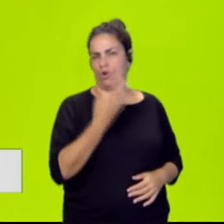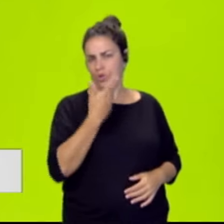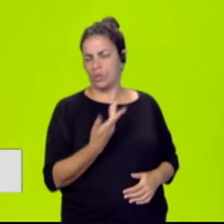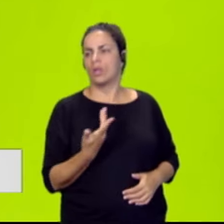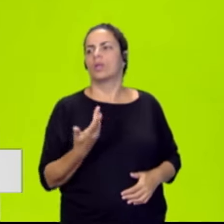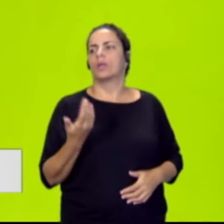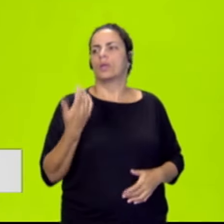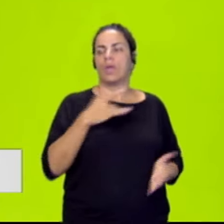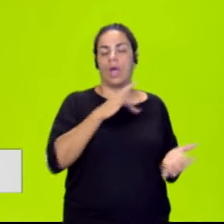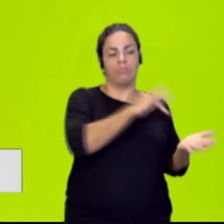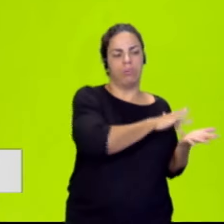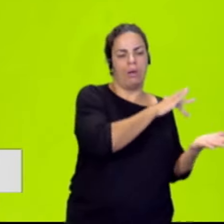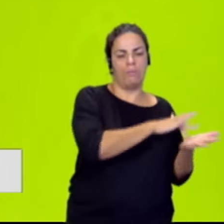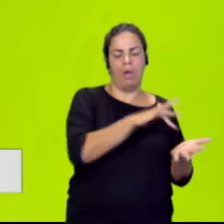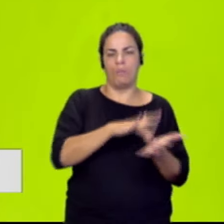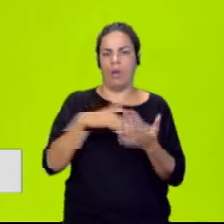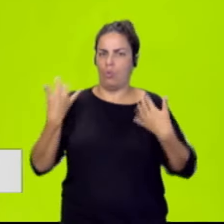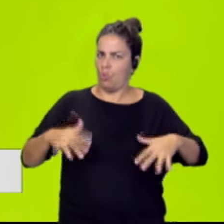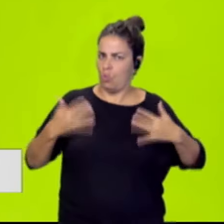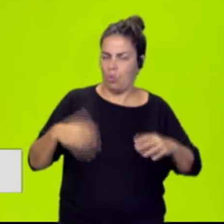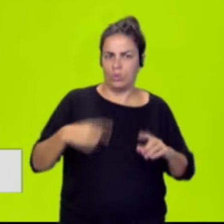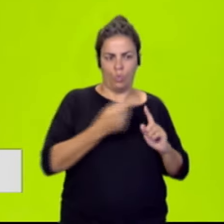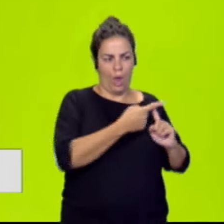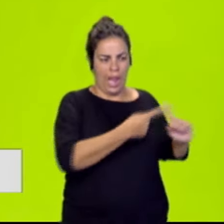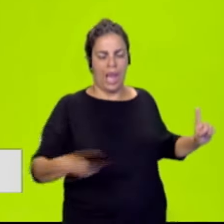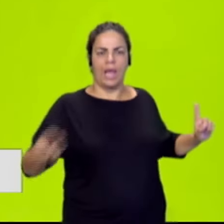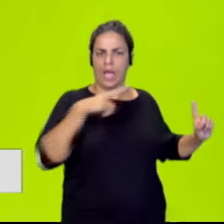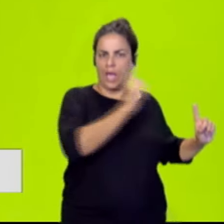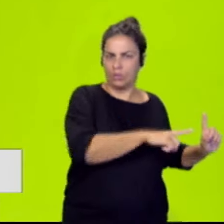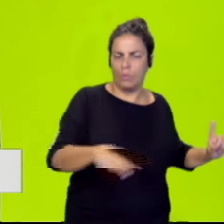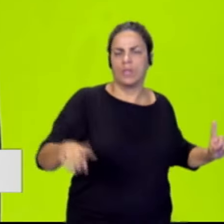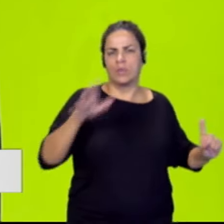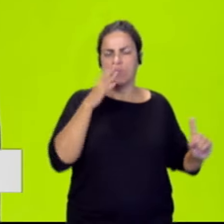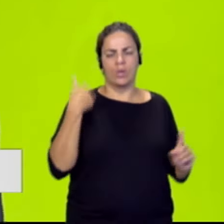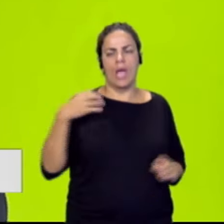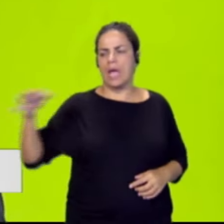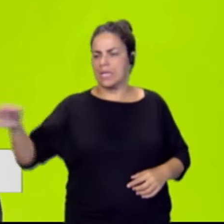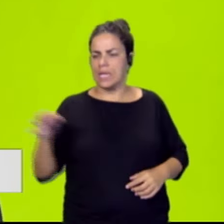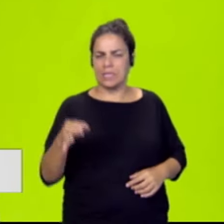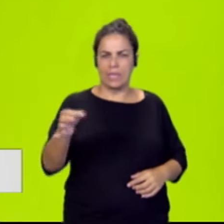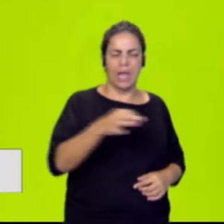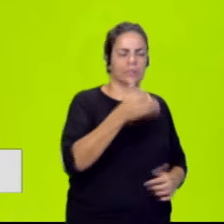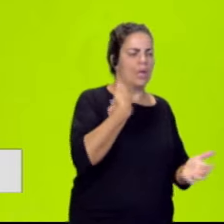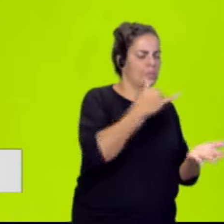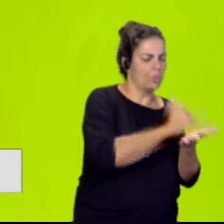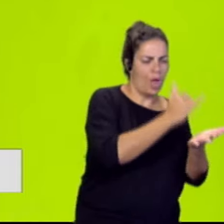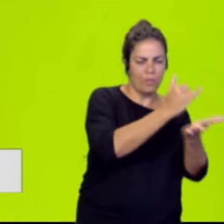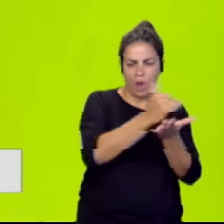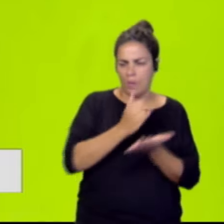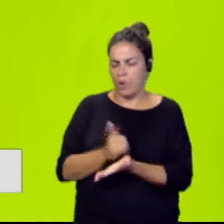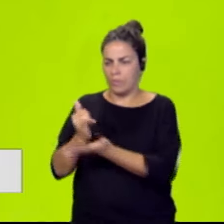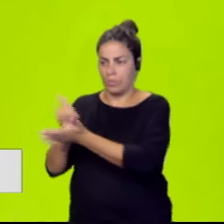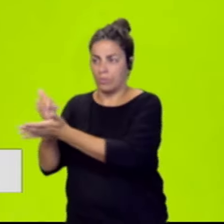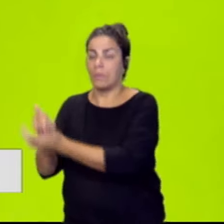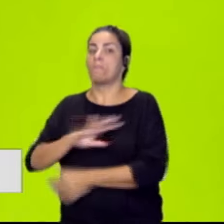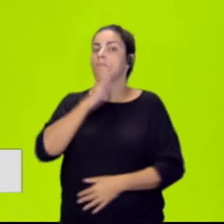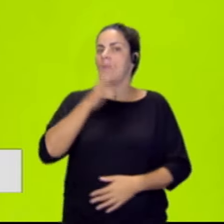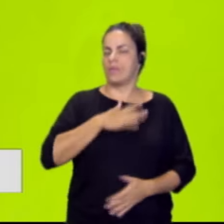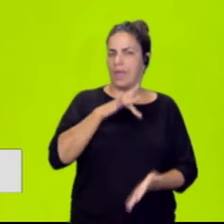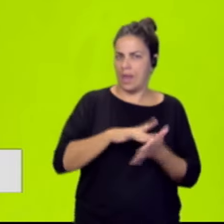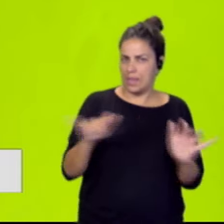calendario ingente durante estos meses, que hemos ido probando las distintas islas. Tenemos Tenerife mañana